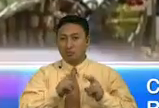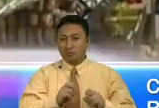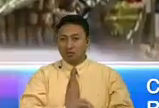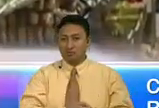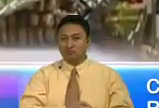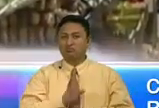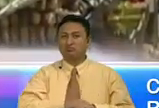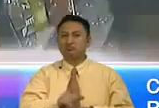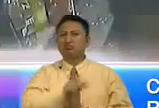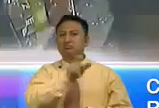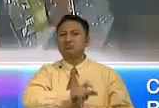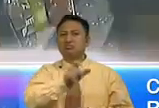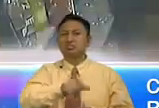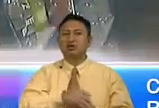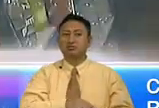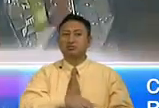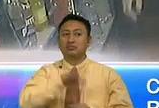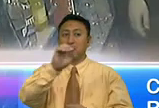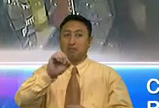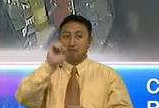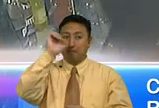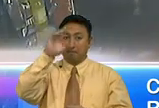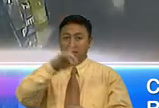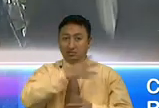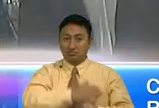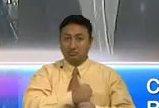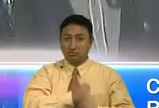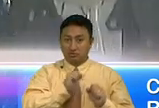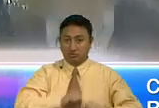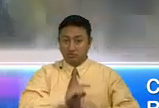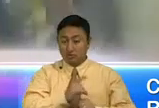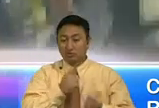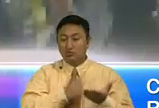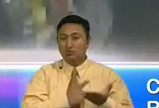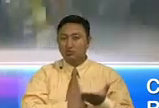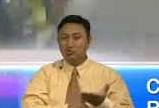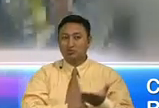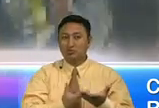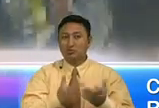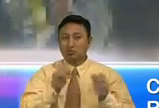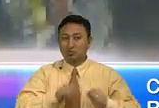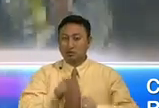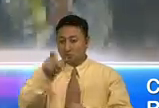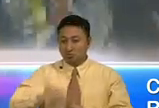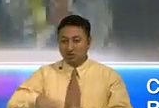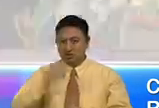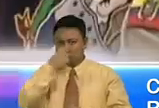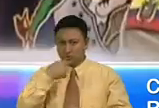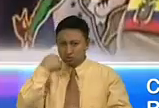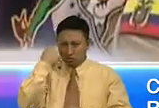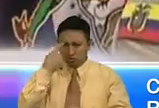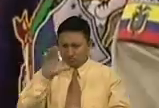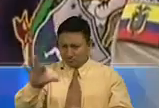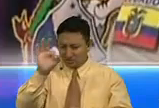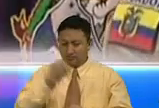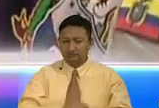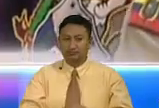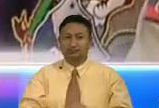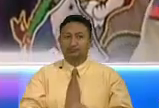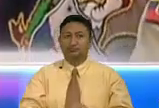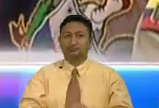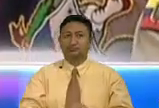sobre este caso. Los videos de las cámaras de seguridad están siendo analizados para dar con los sospechosos. No se pudo